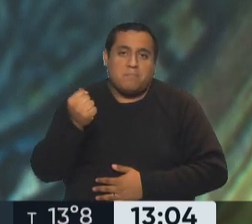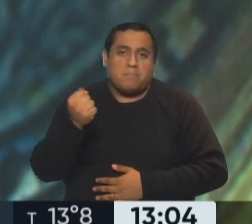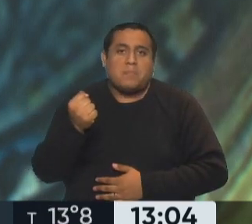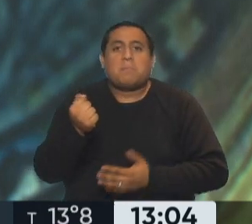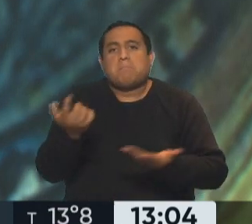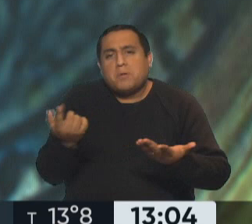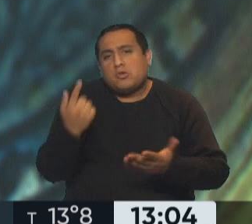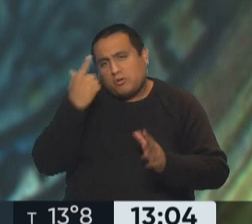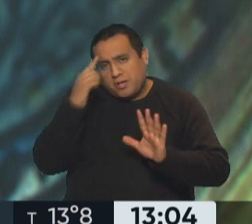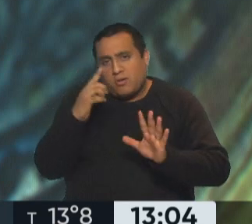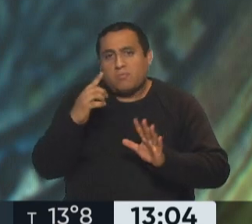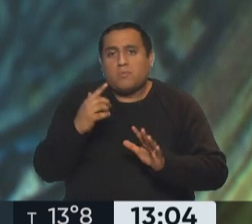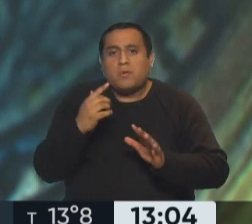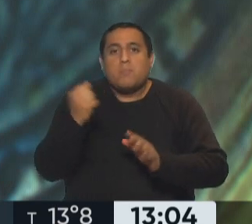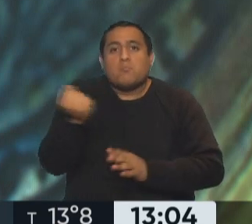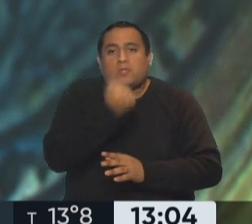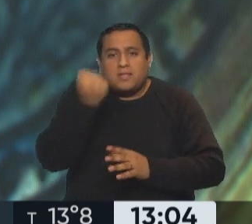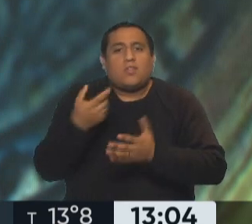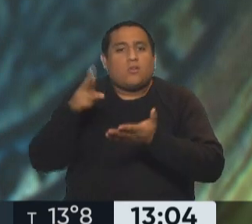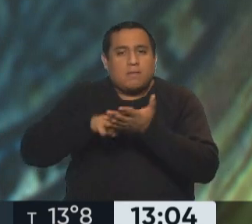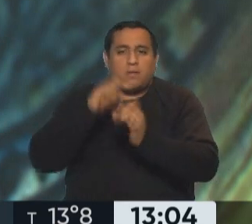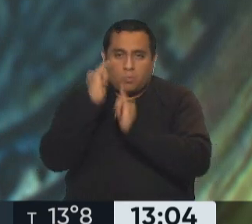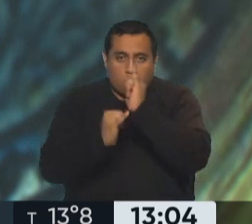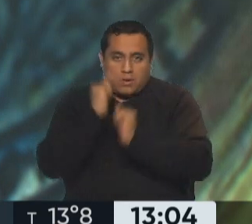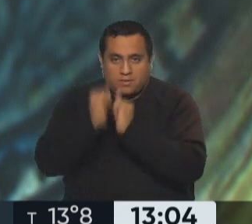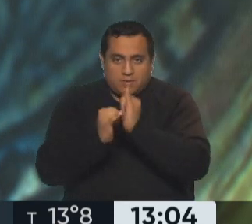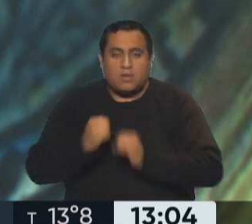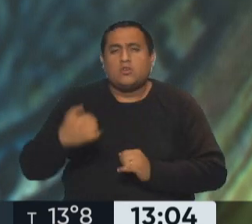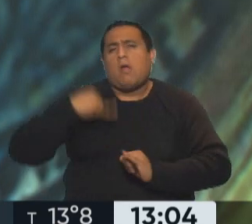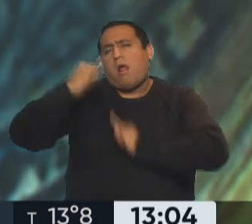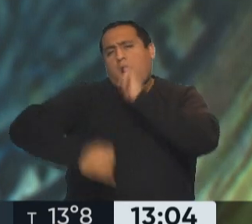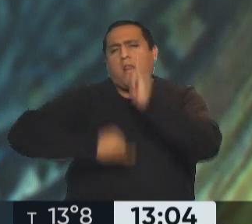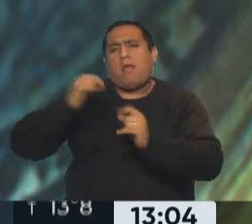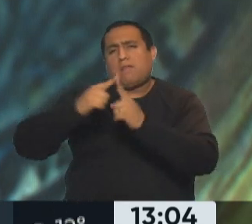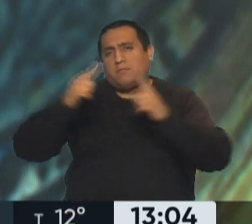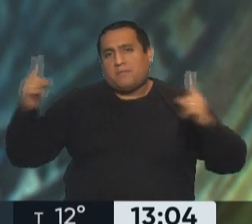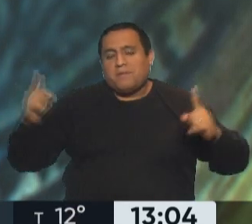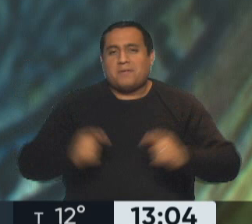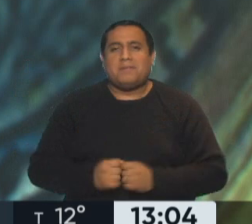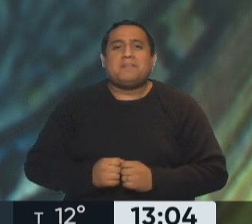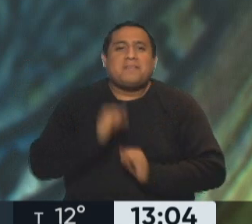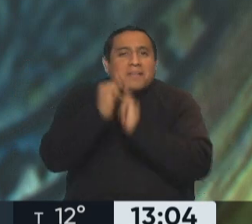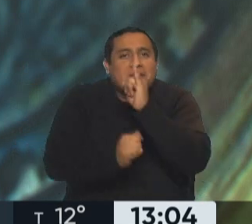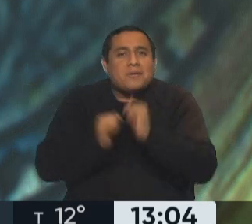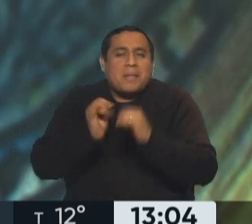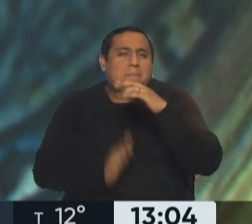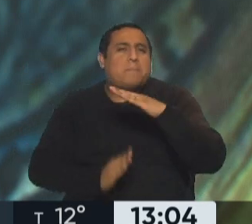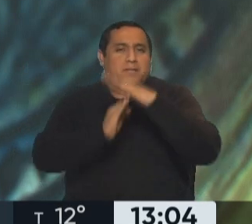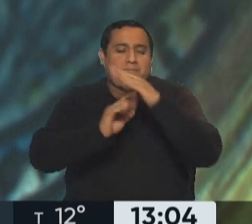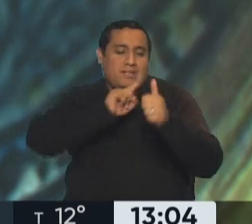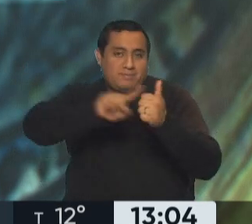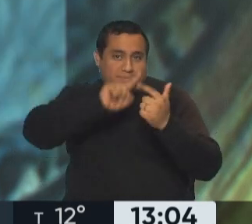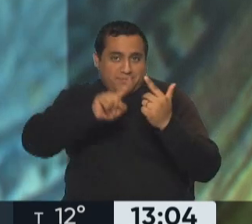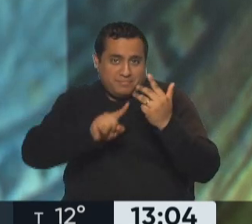Me parece relevante que podamos repasarlos, prometo no ser extensa, y ver cuáles son los principales ejes que tiene que abordar